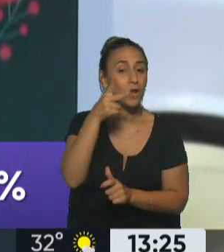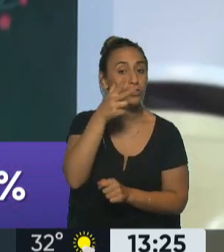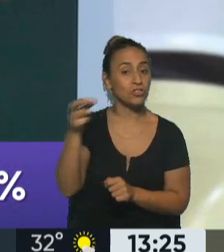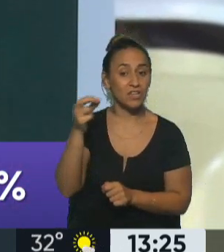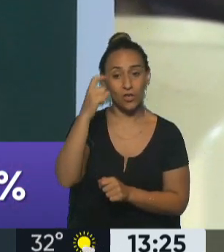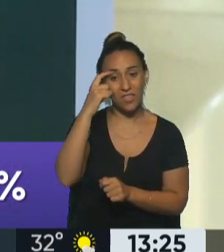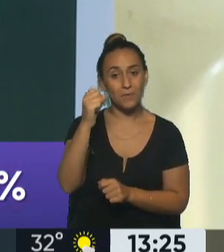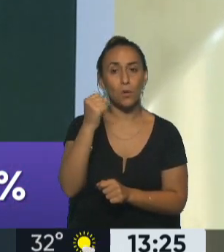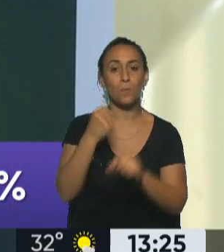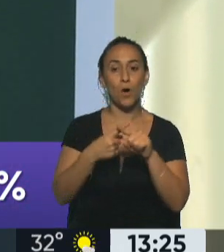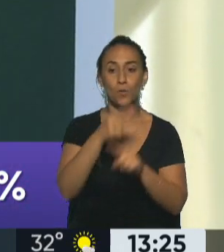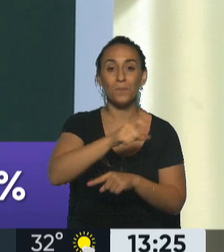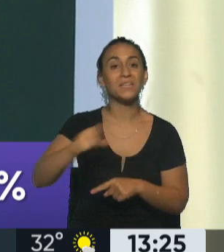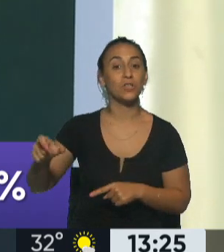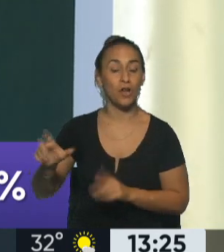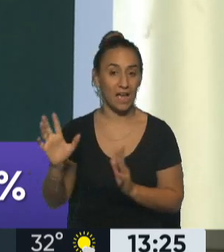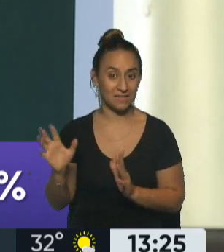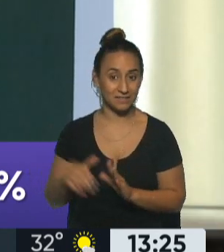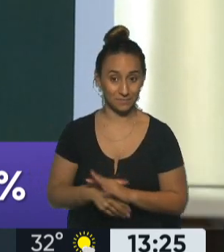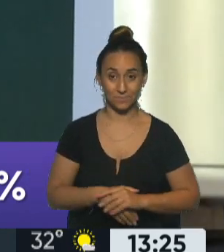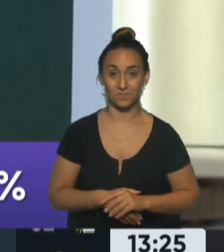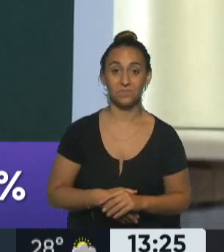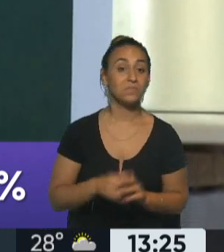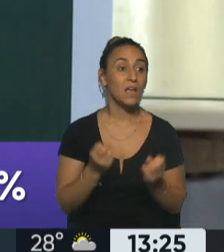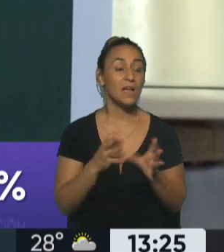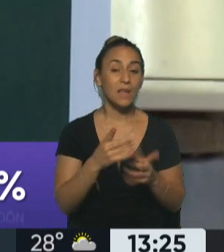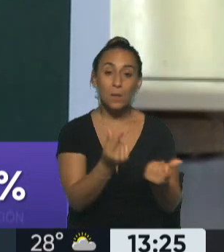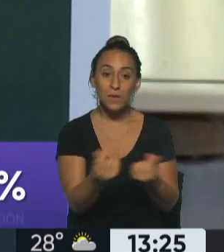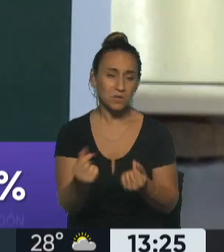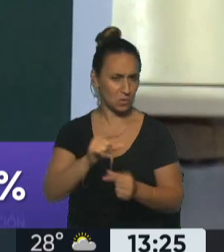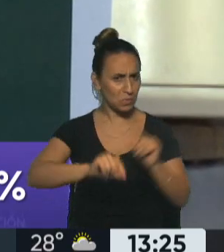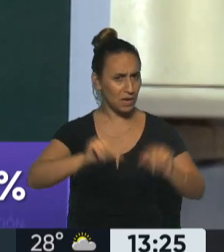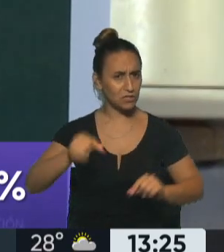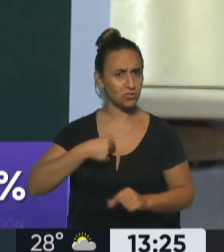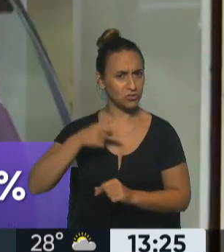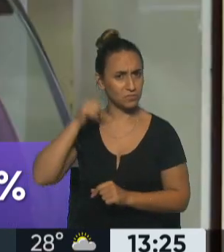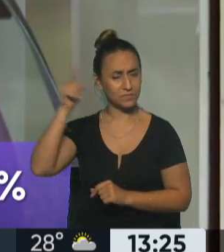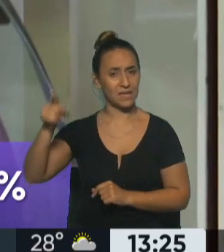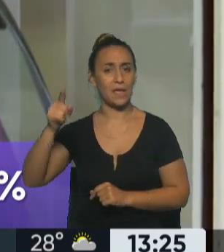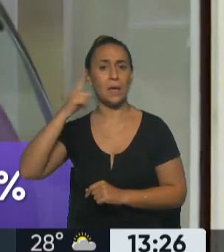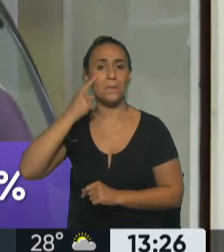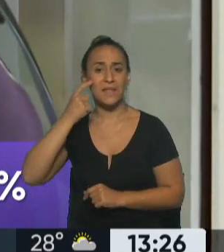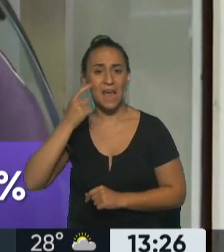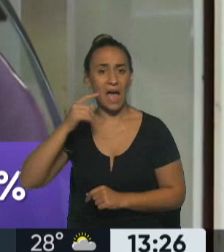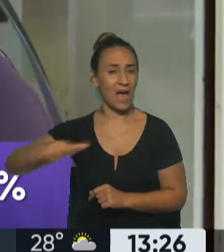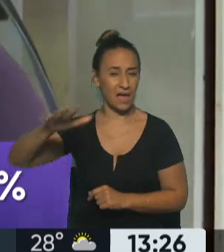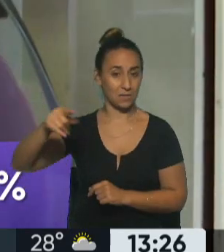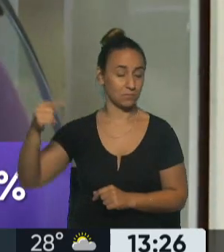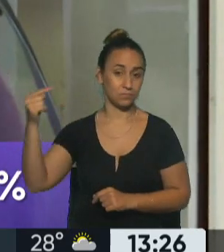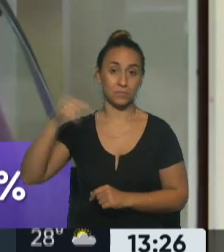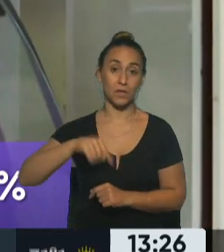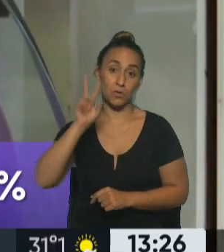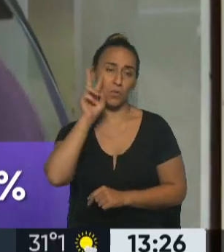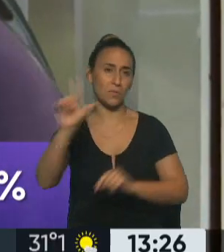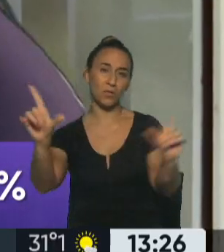persona Cómo vas encontrando los precios barato Yo vengo del lado de la zona de pilada de Capilla de señor y lo vimos por la